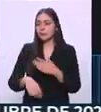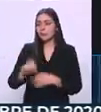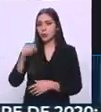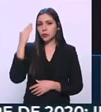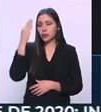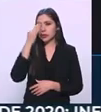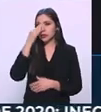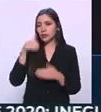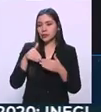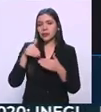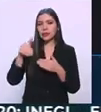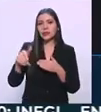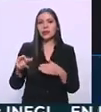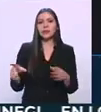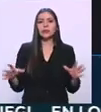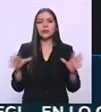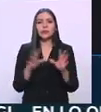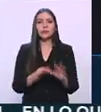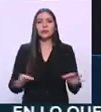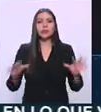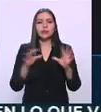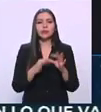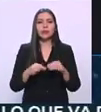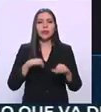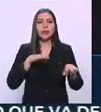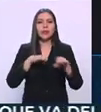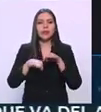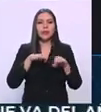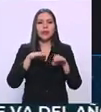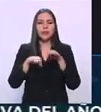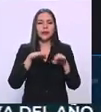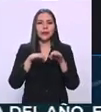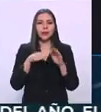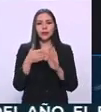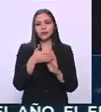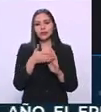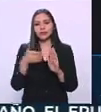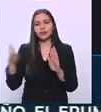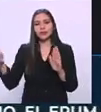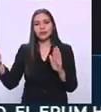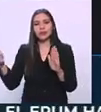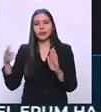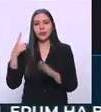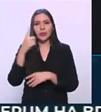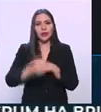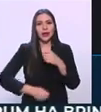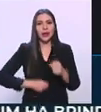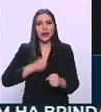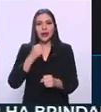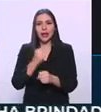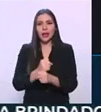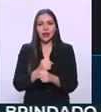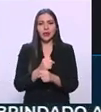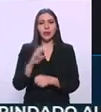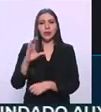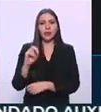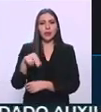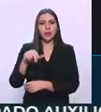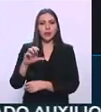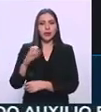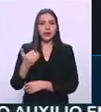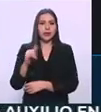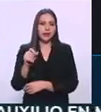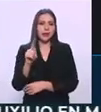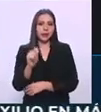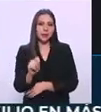los resultados o el informe de actividades y de toda la labor que durante este año ha hecho el CONACYT. Y pues